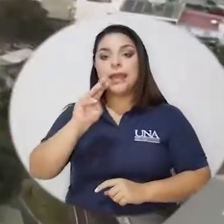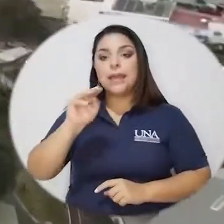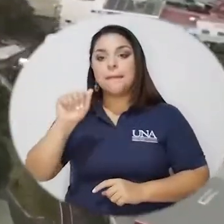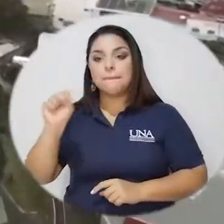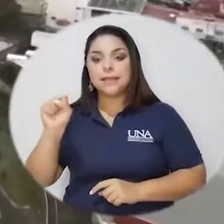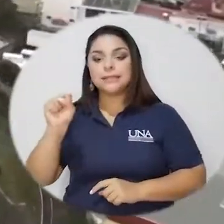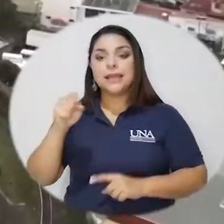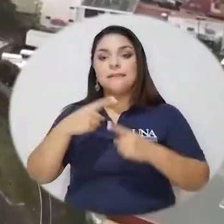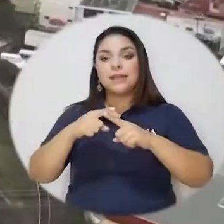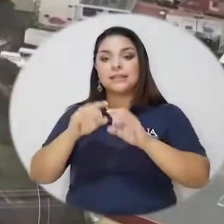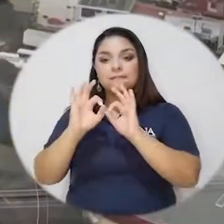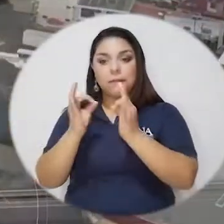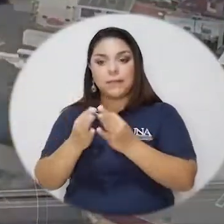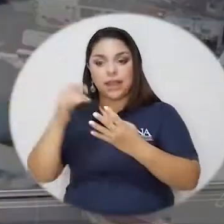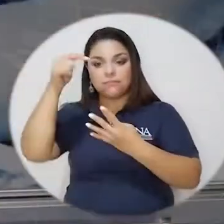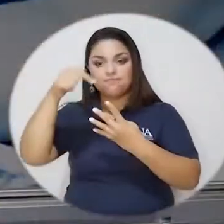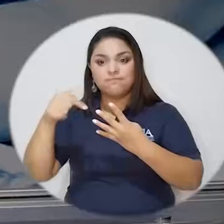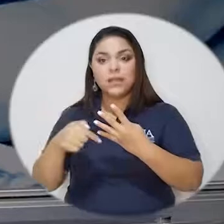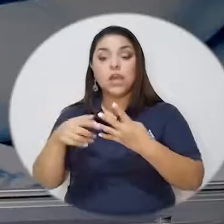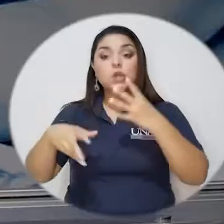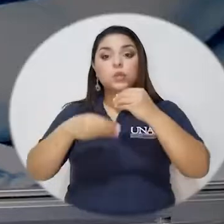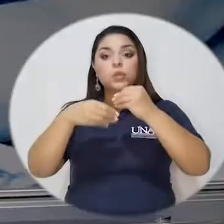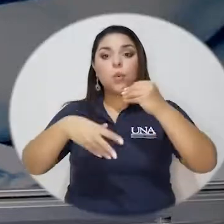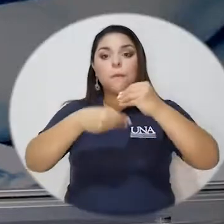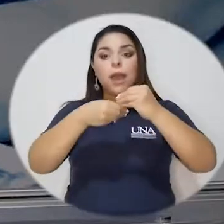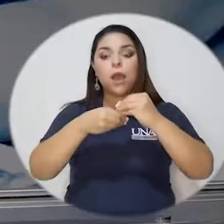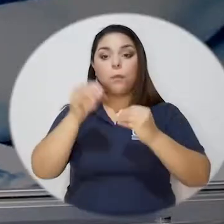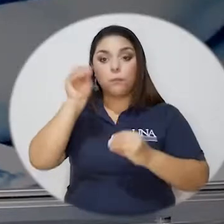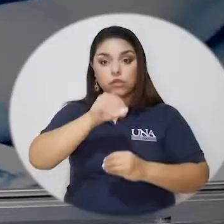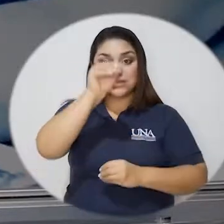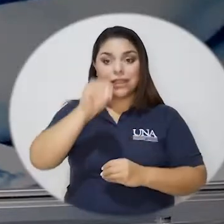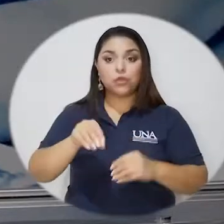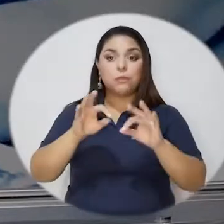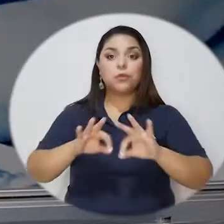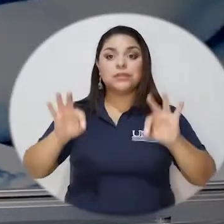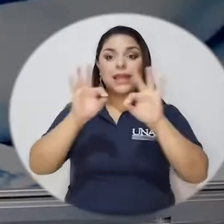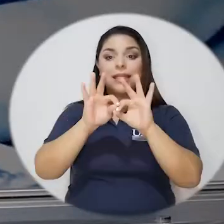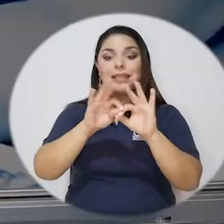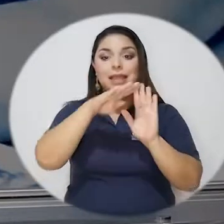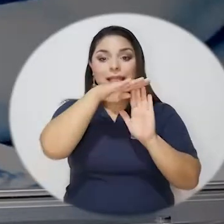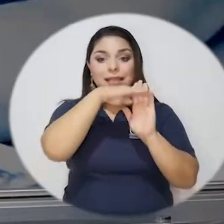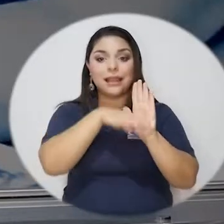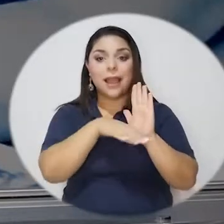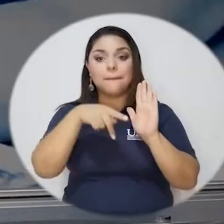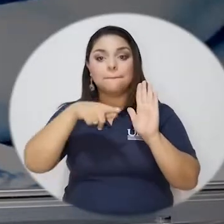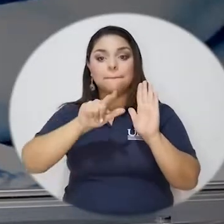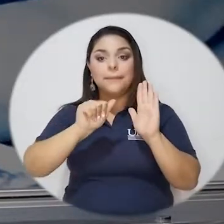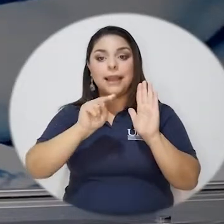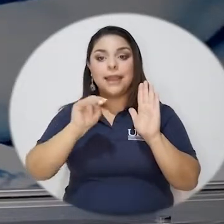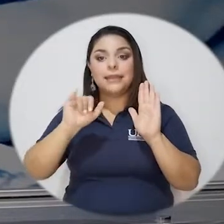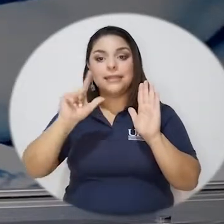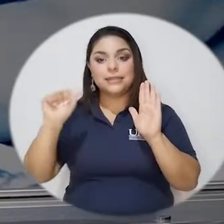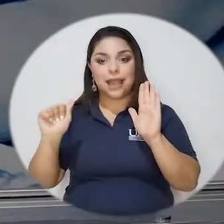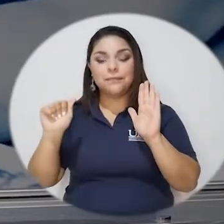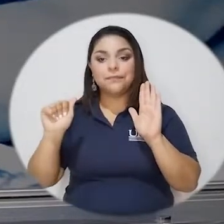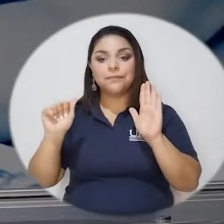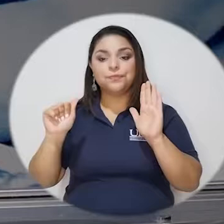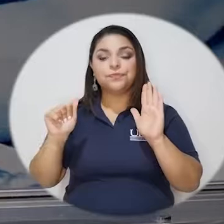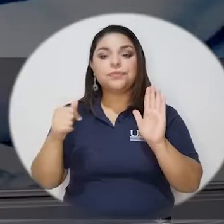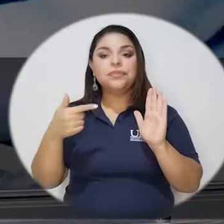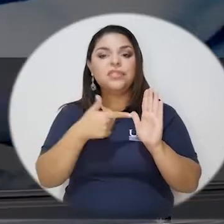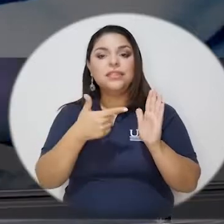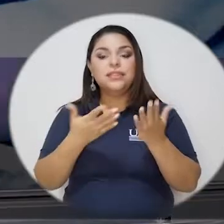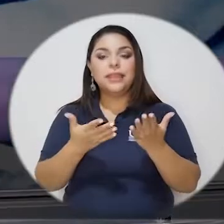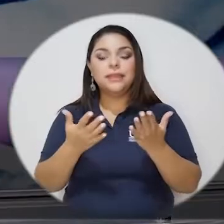INA, IMAS, asignaciones familiares, etcétera, todo esto suma un rubro muy importante de la planilla